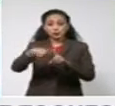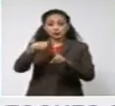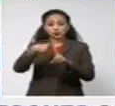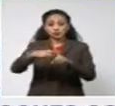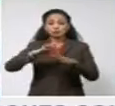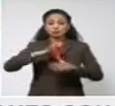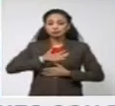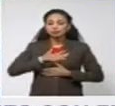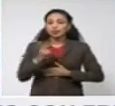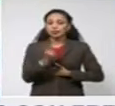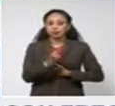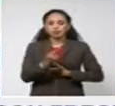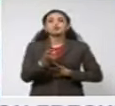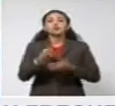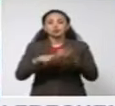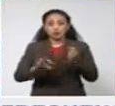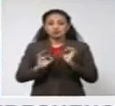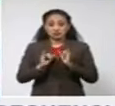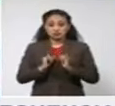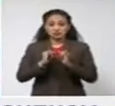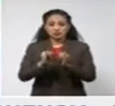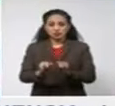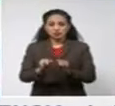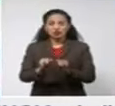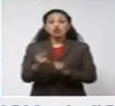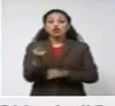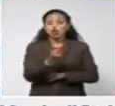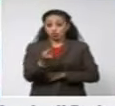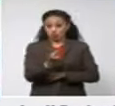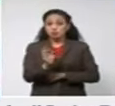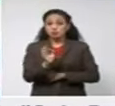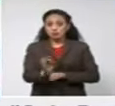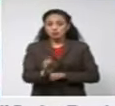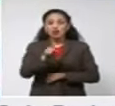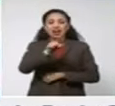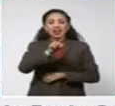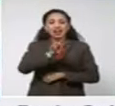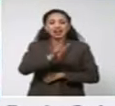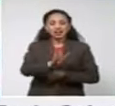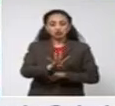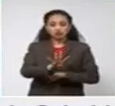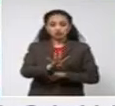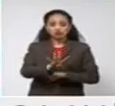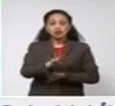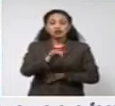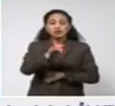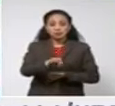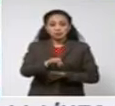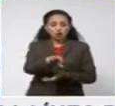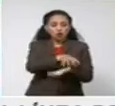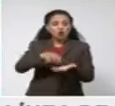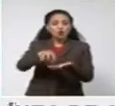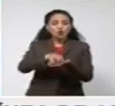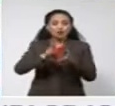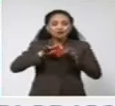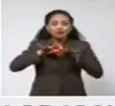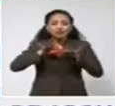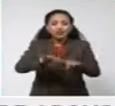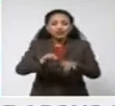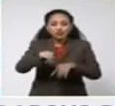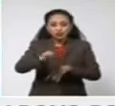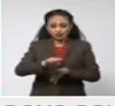ambas provincias y también en ambos territorios se concentran 14 de los 18 eventos de transmisión local activos en